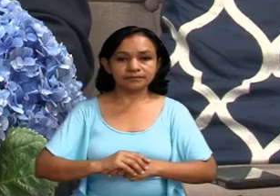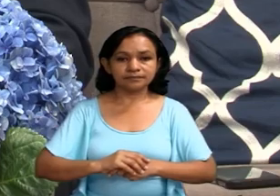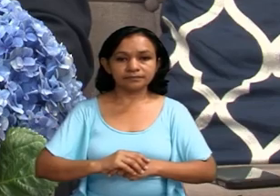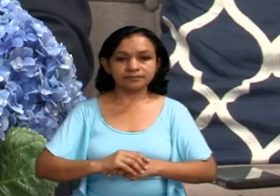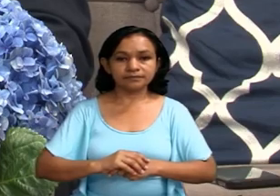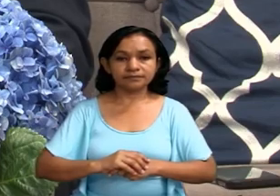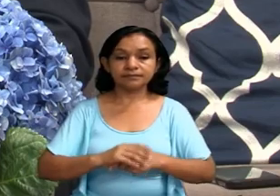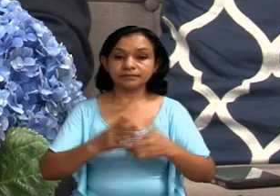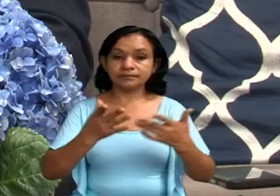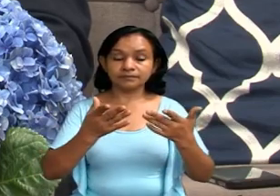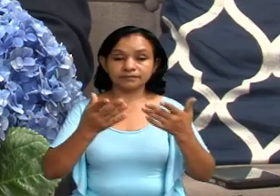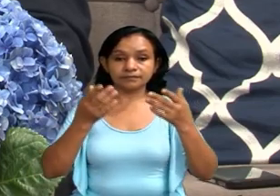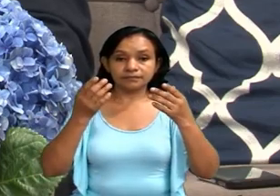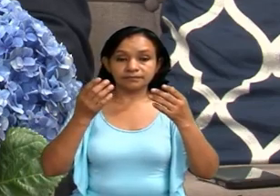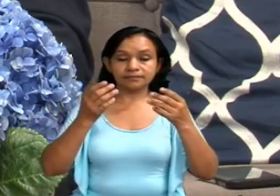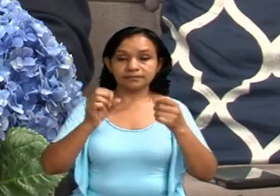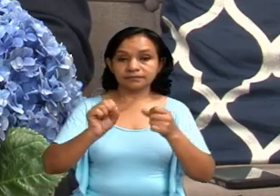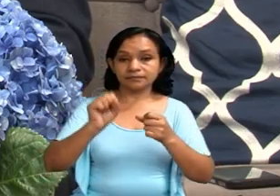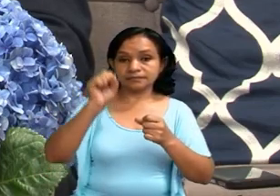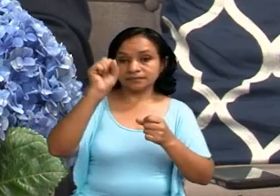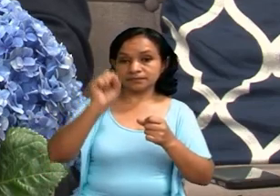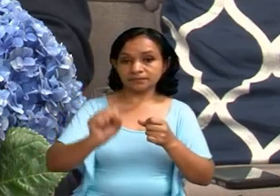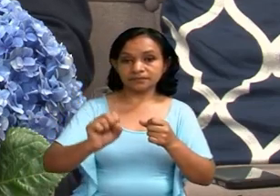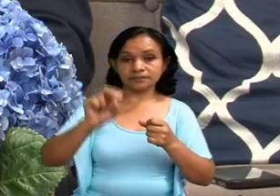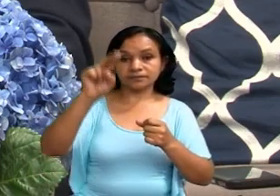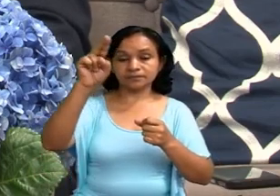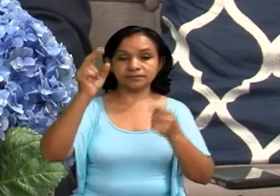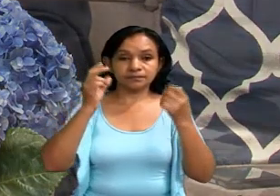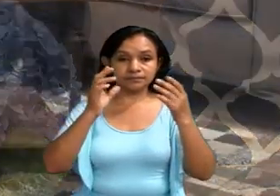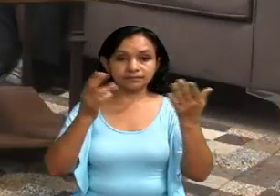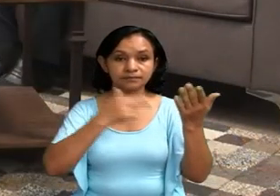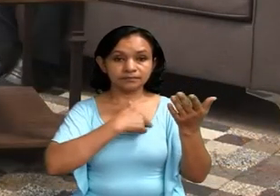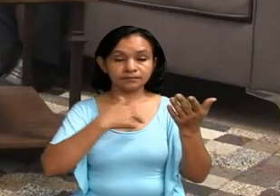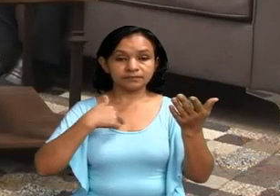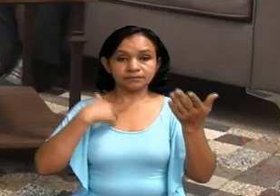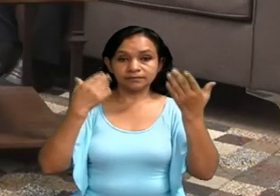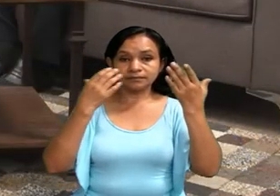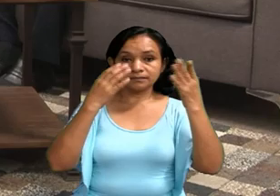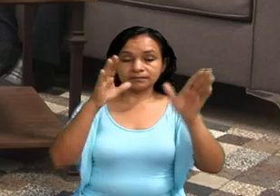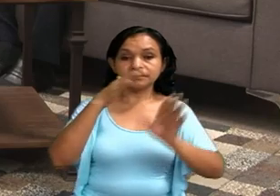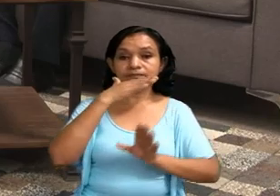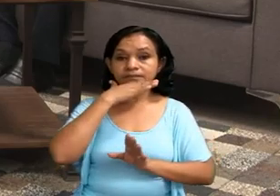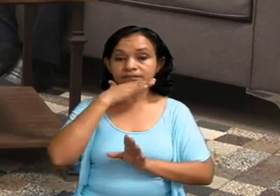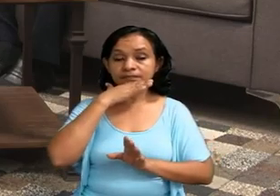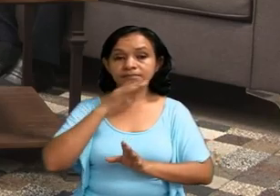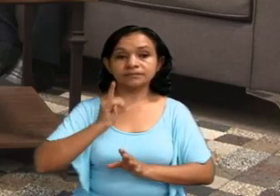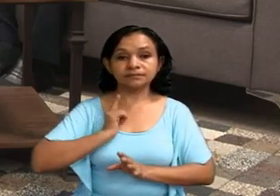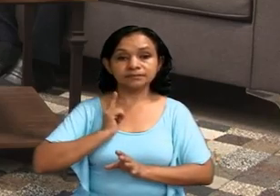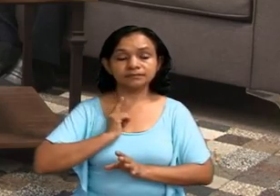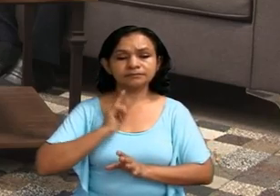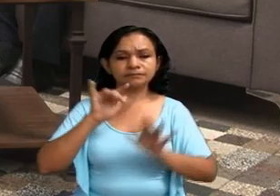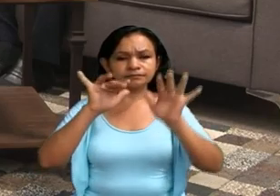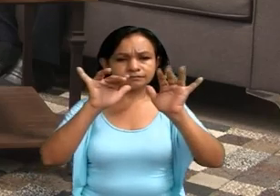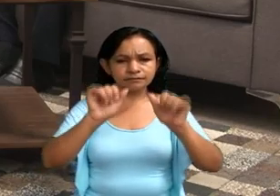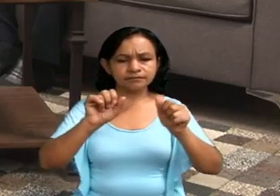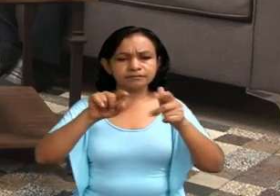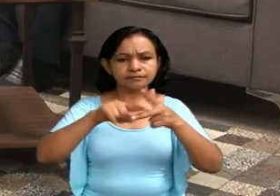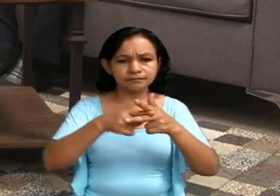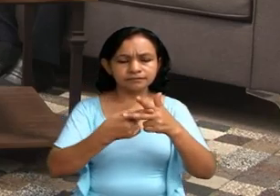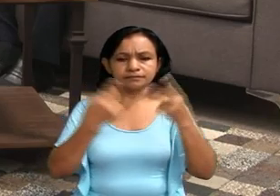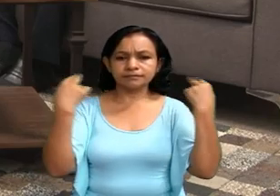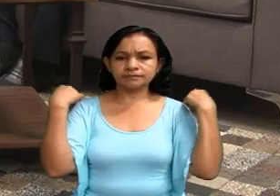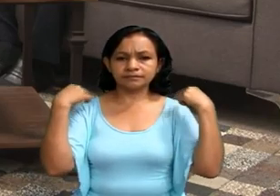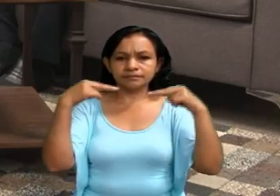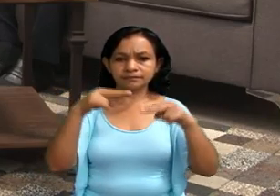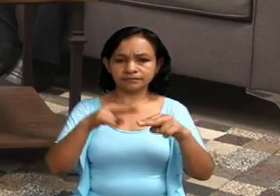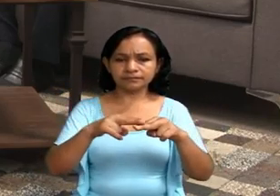del Caribe, sur y norte. Pues ahí teníamos algunas complicaciones, pero estamos ya en búsqueda de instructores. Y